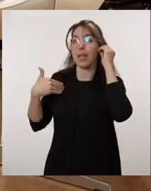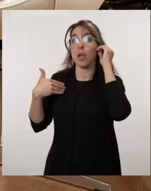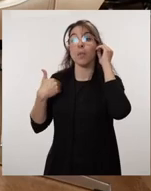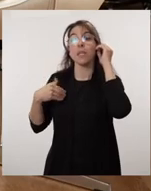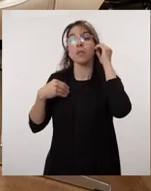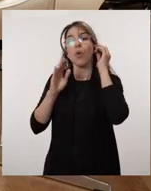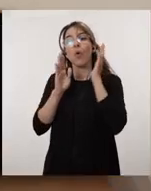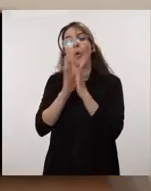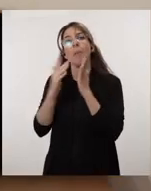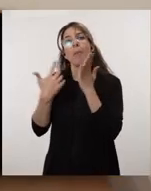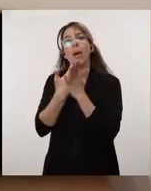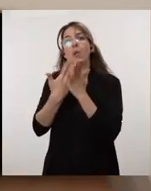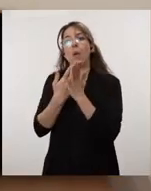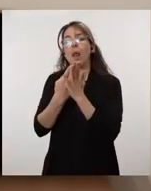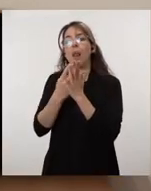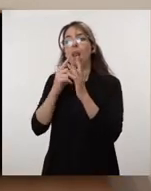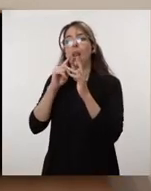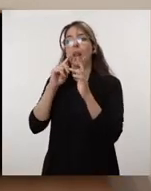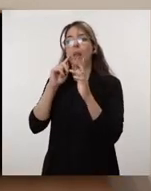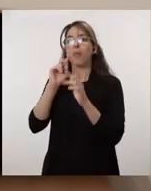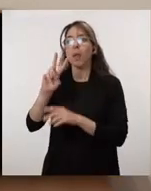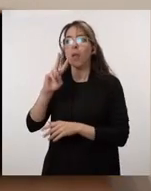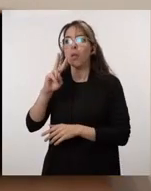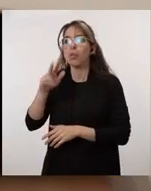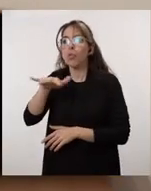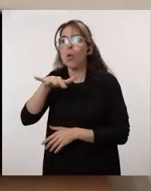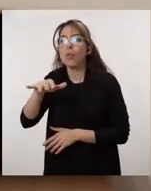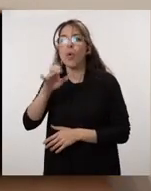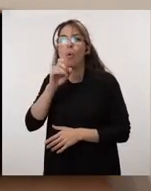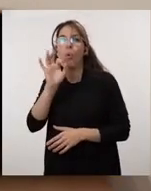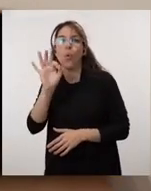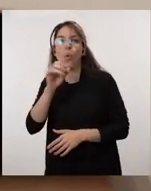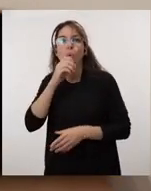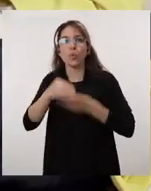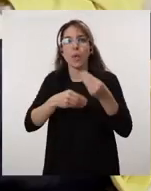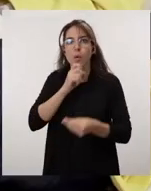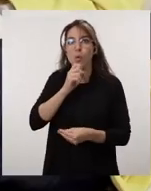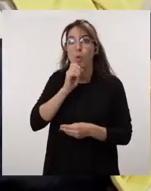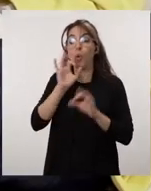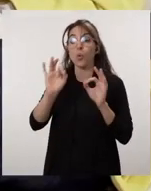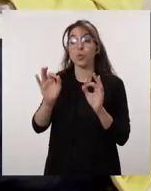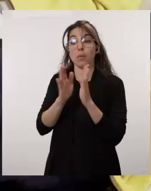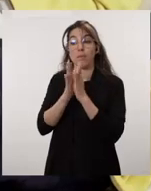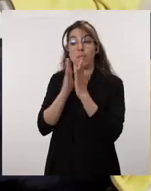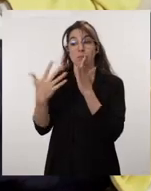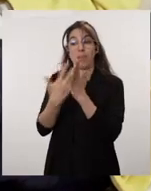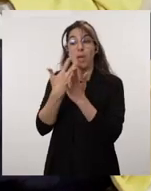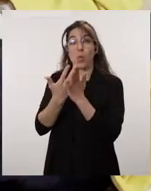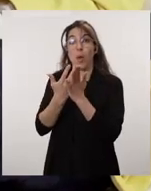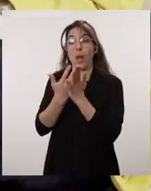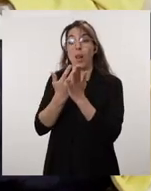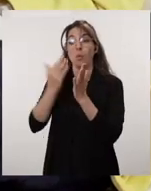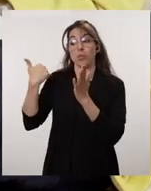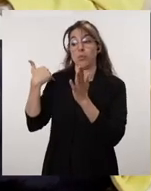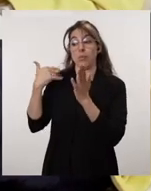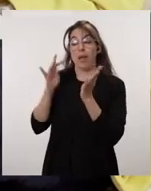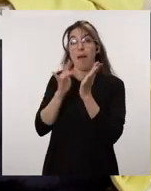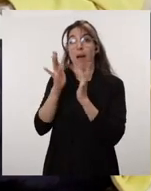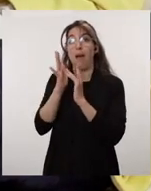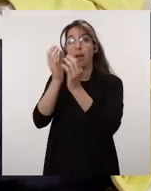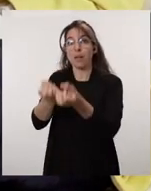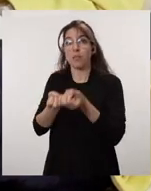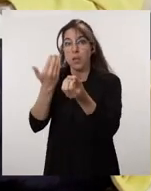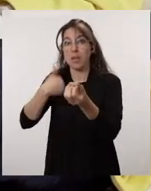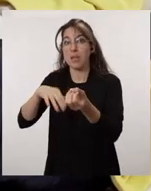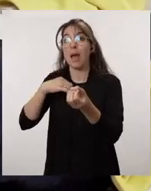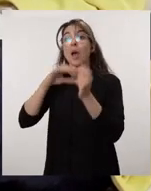disponible y donde no pueden visitar aquellos que estén interesados el manual se publicó a finales de abril y está disponible en la página web del